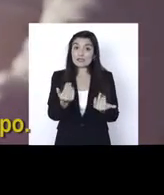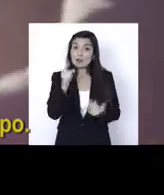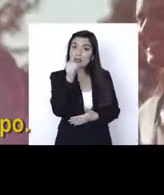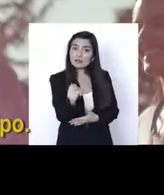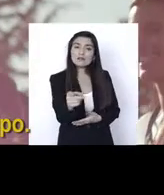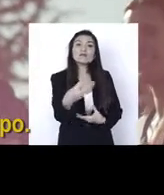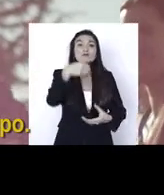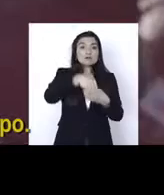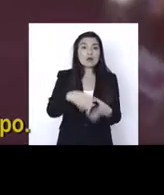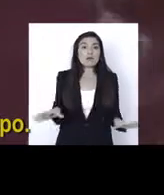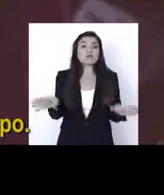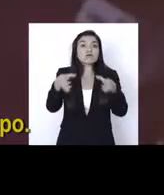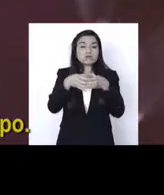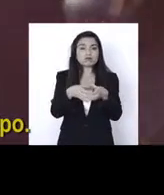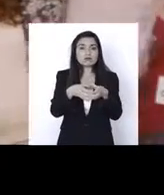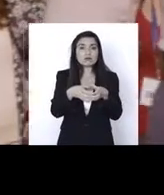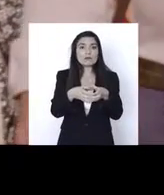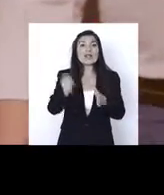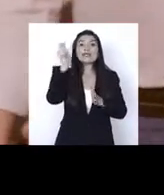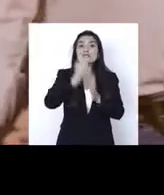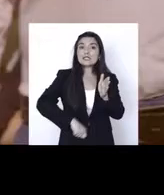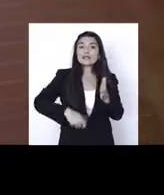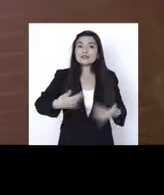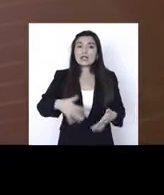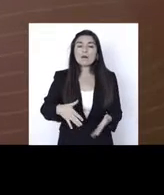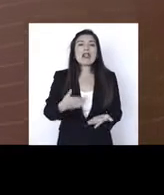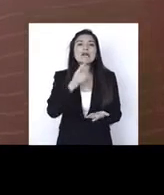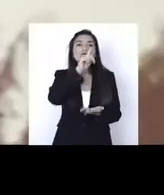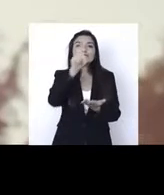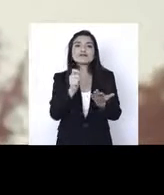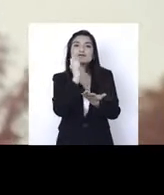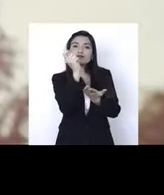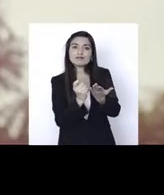a ti. Forma parte de este gran equipo. Inscríbete